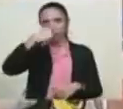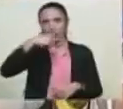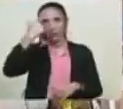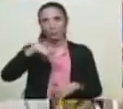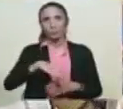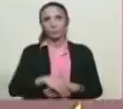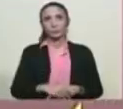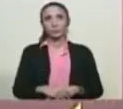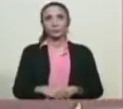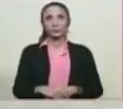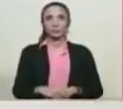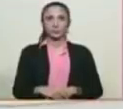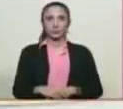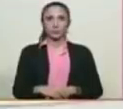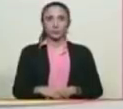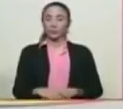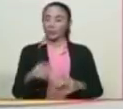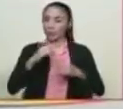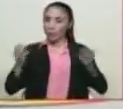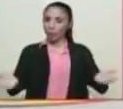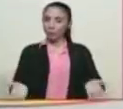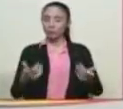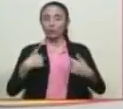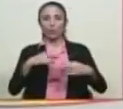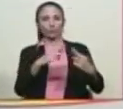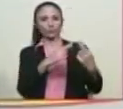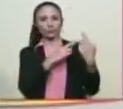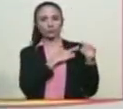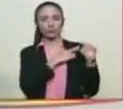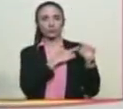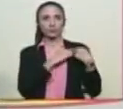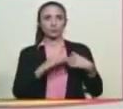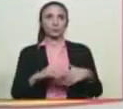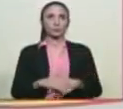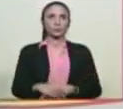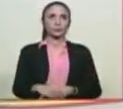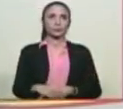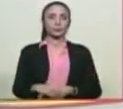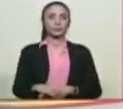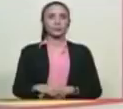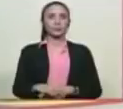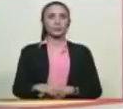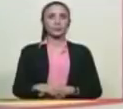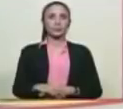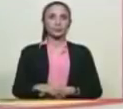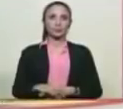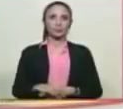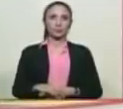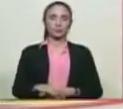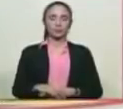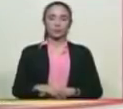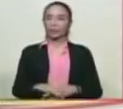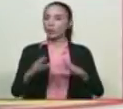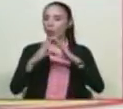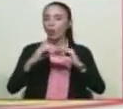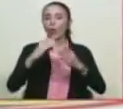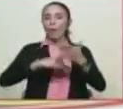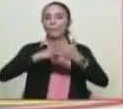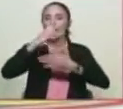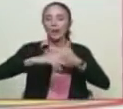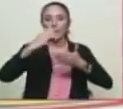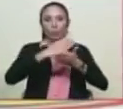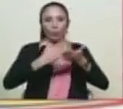pueblo. Tome las riendas firmes, ministro Néstor Ovalle, de todos los contratos